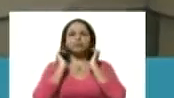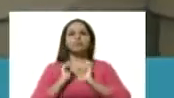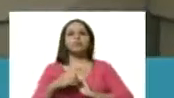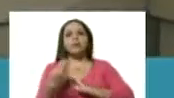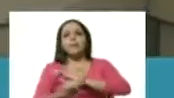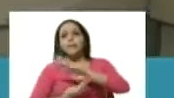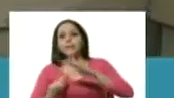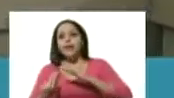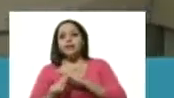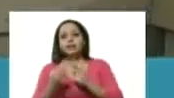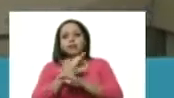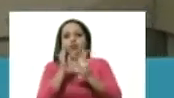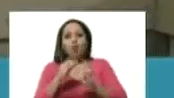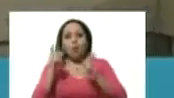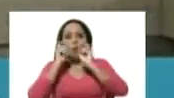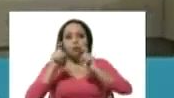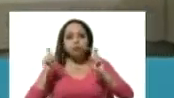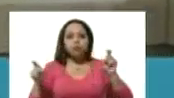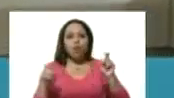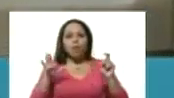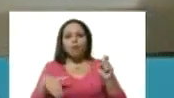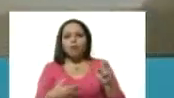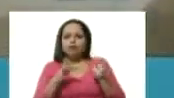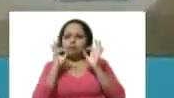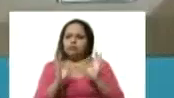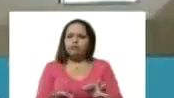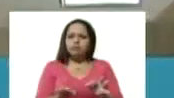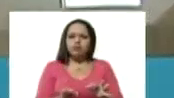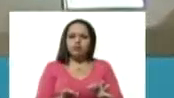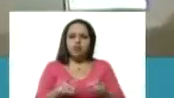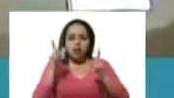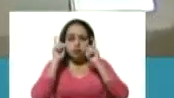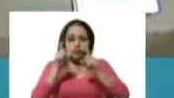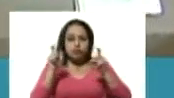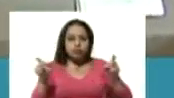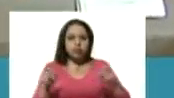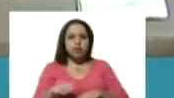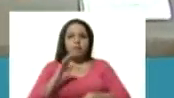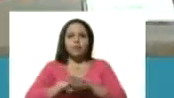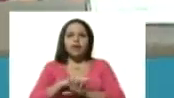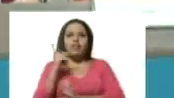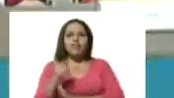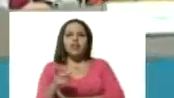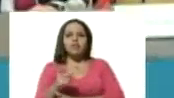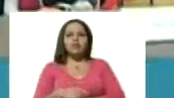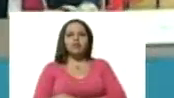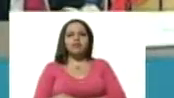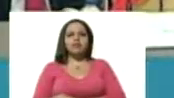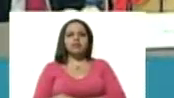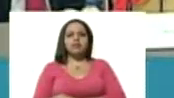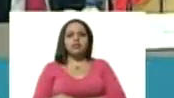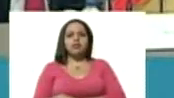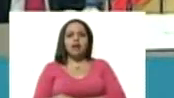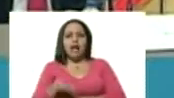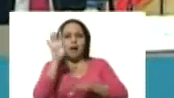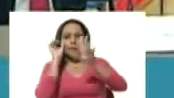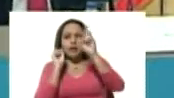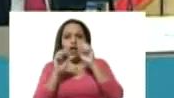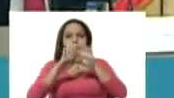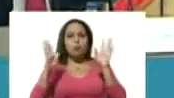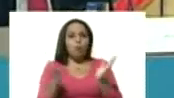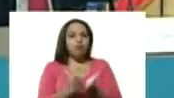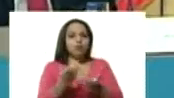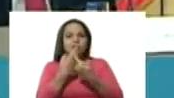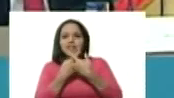bases y plataformas de formación, garantizar la formación, porque hay que prepararse para un mundo en otras condiciones.